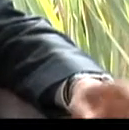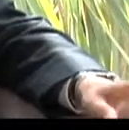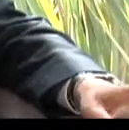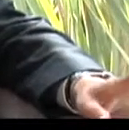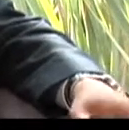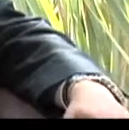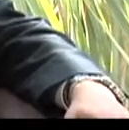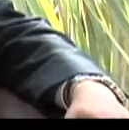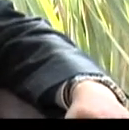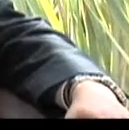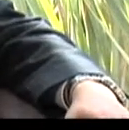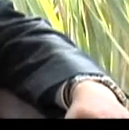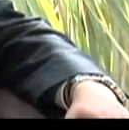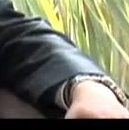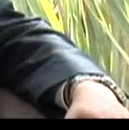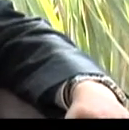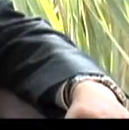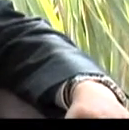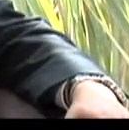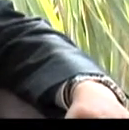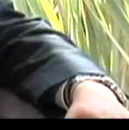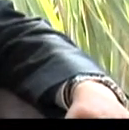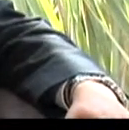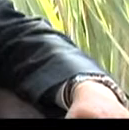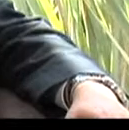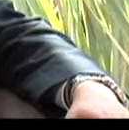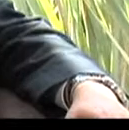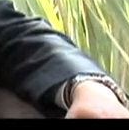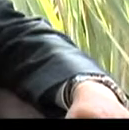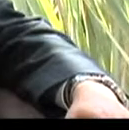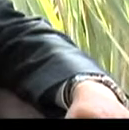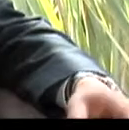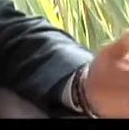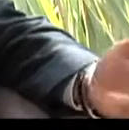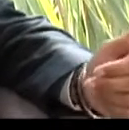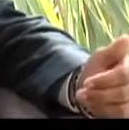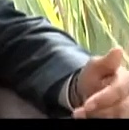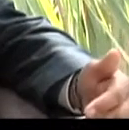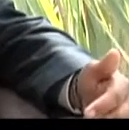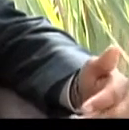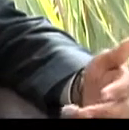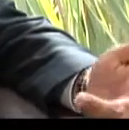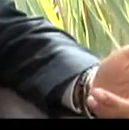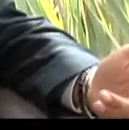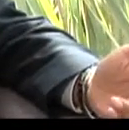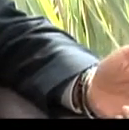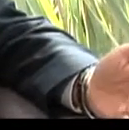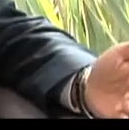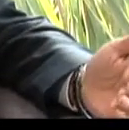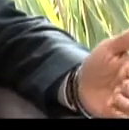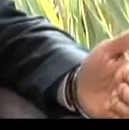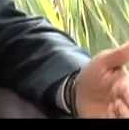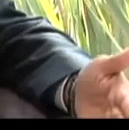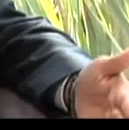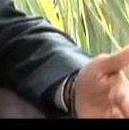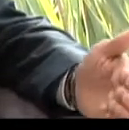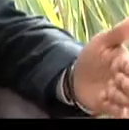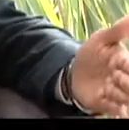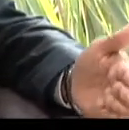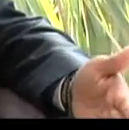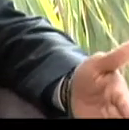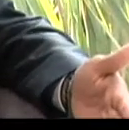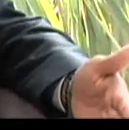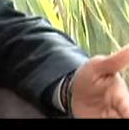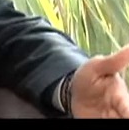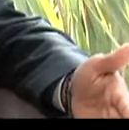del inglés, por ejemplo, es un caso en particular. Y ahora con la nueva estrategia, pues hay materias en las cuales se va a